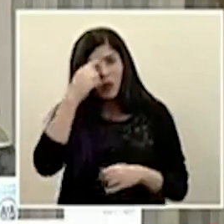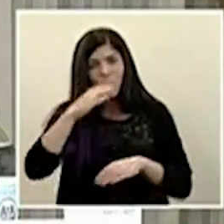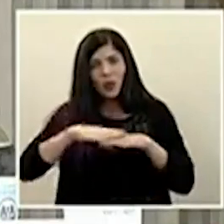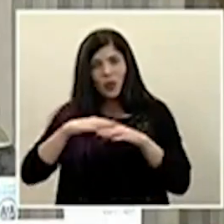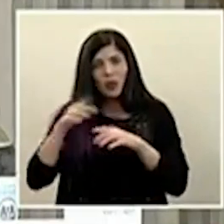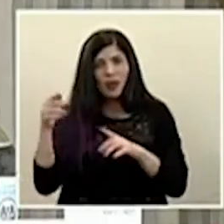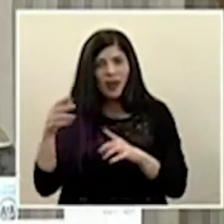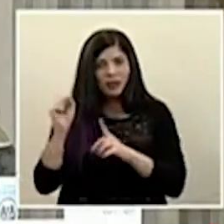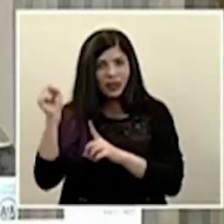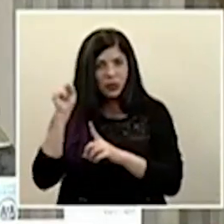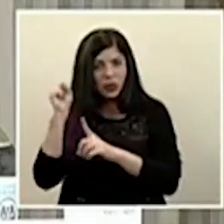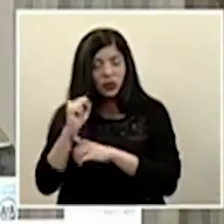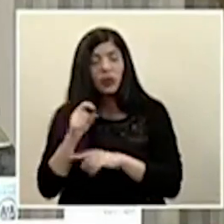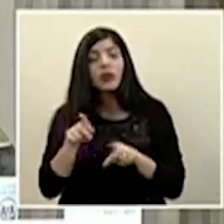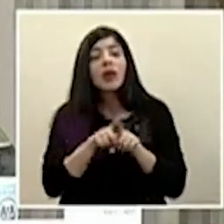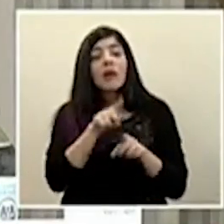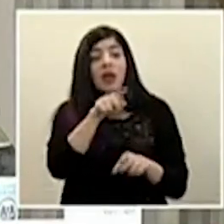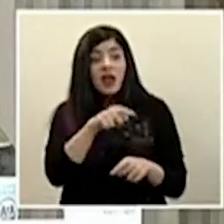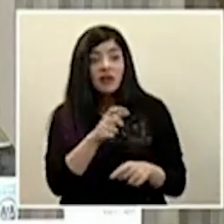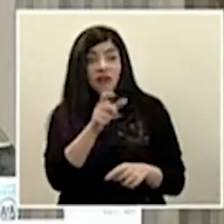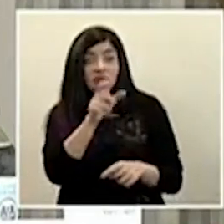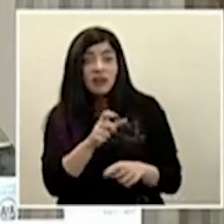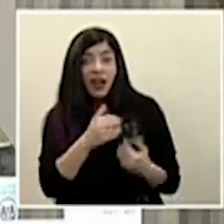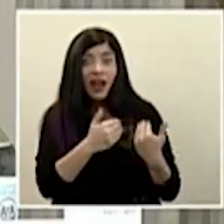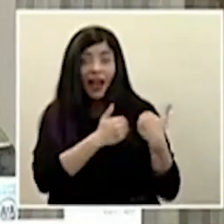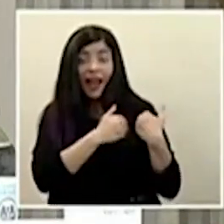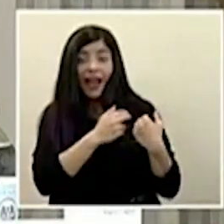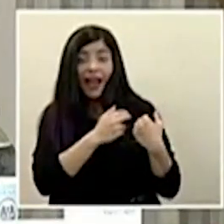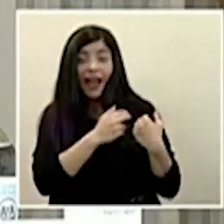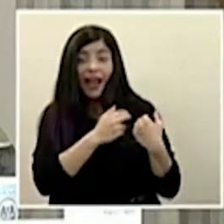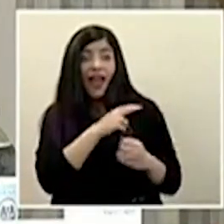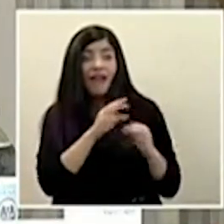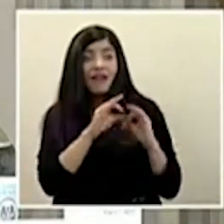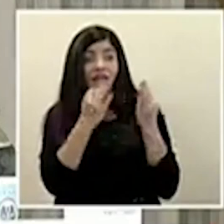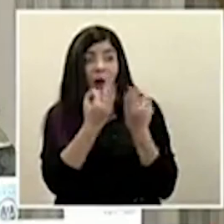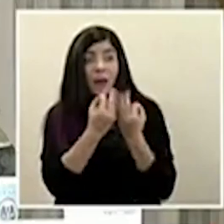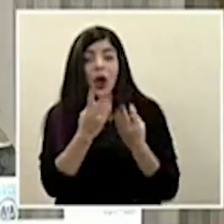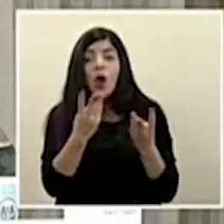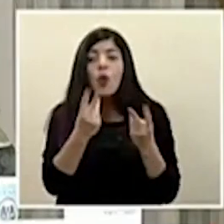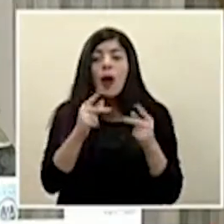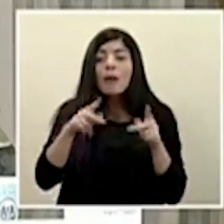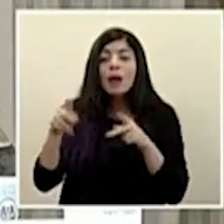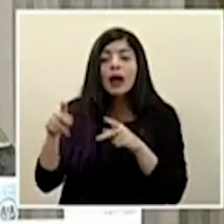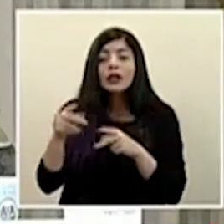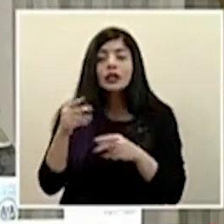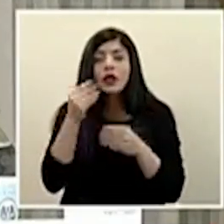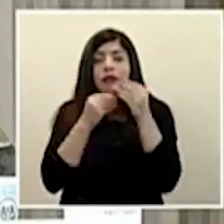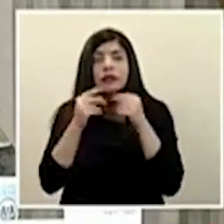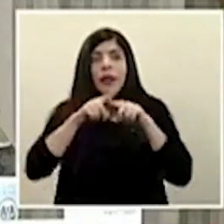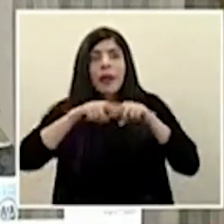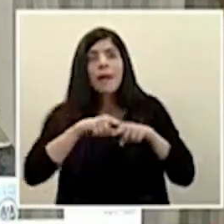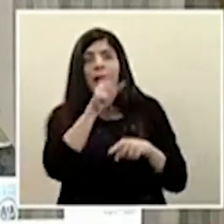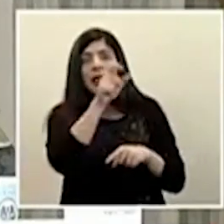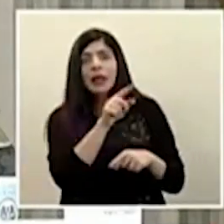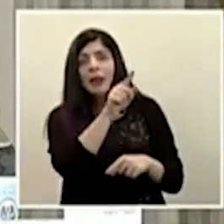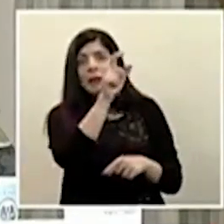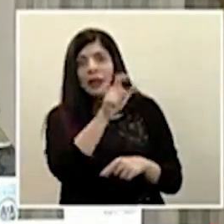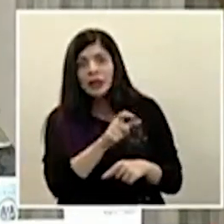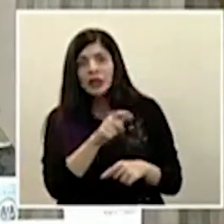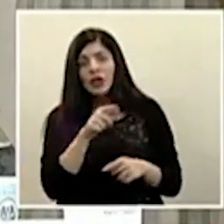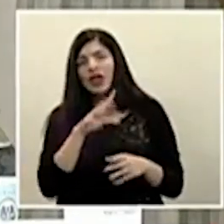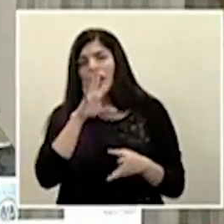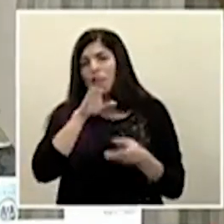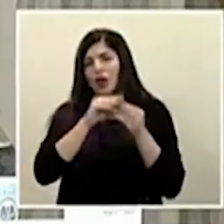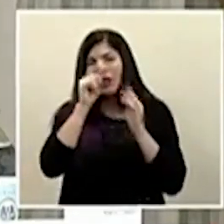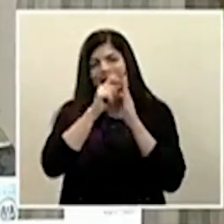afectación, la jefatura del hogar, también el número de dependientes, y esto queda bien detallado en el decreto que justo se acaba de